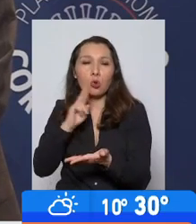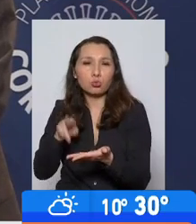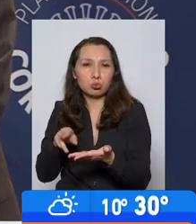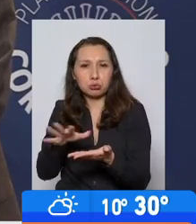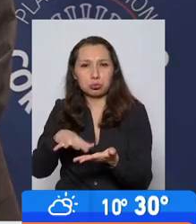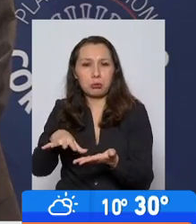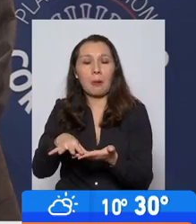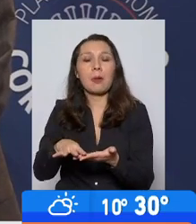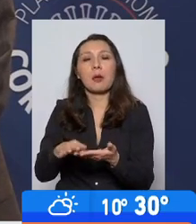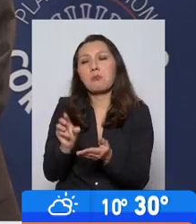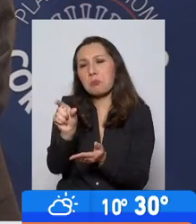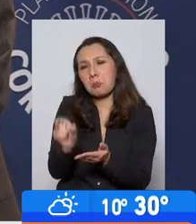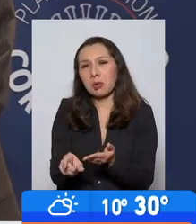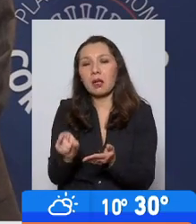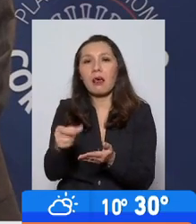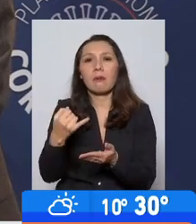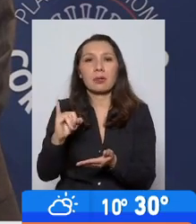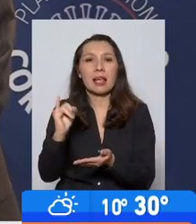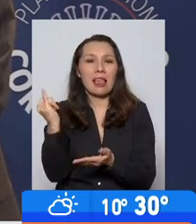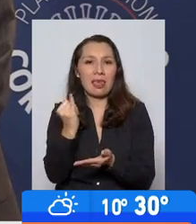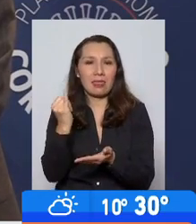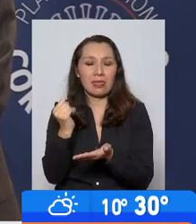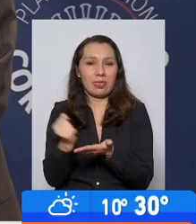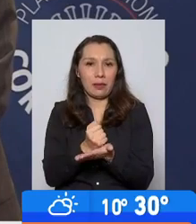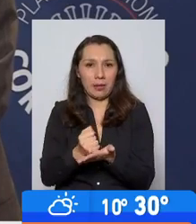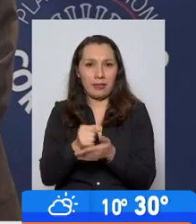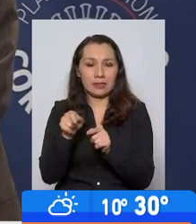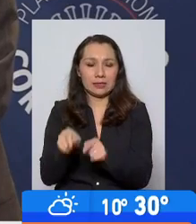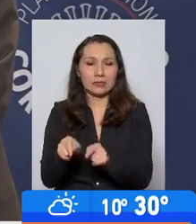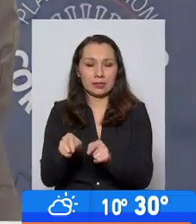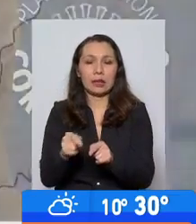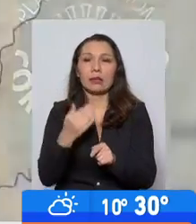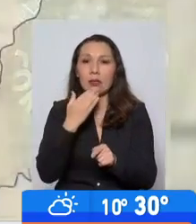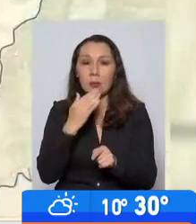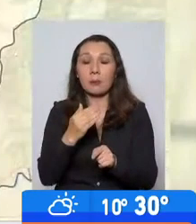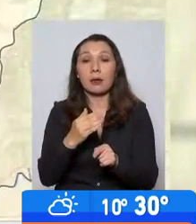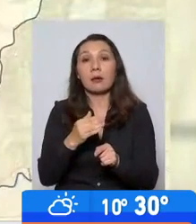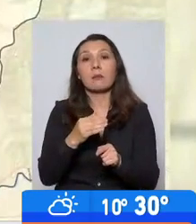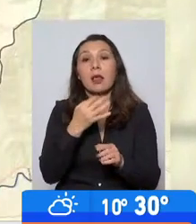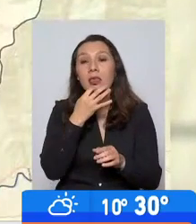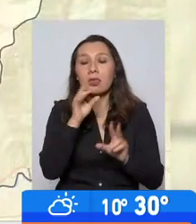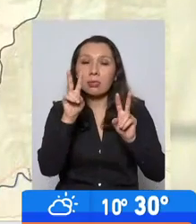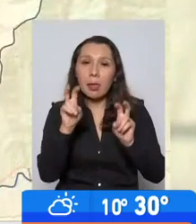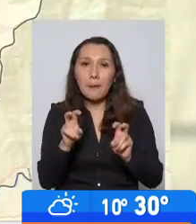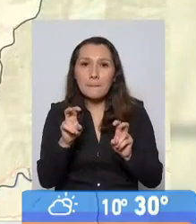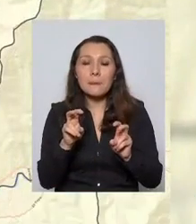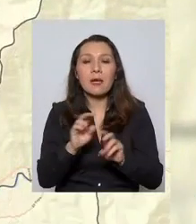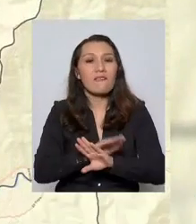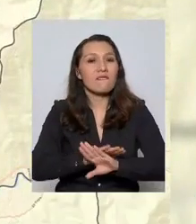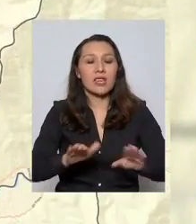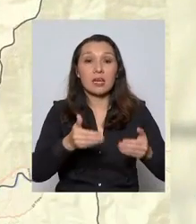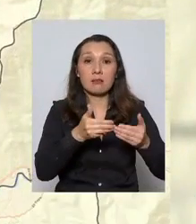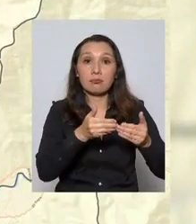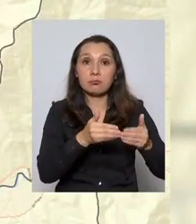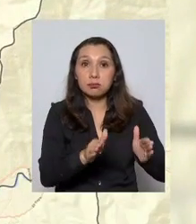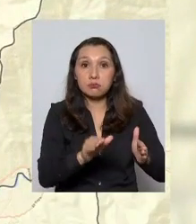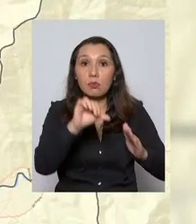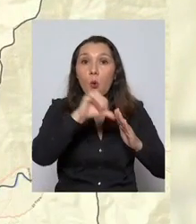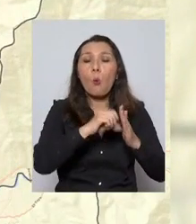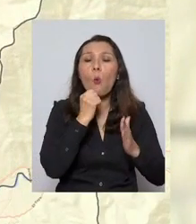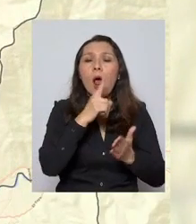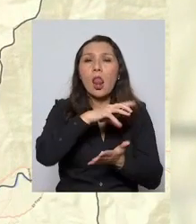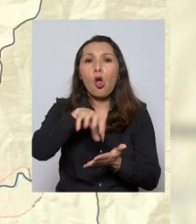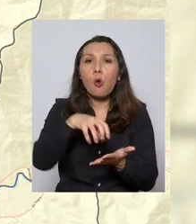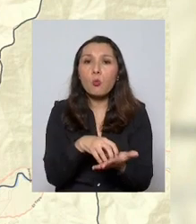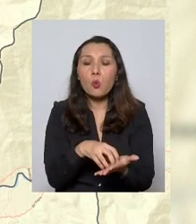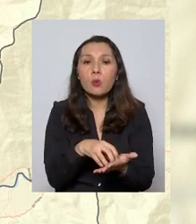un tercio sur en realidad, de la comuna de Independencia, y el término de la cuarentena en las